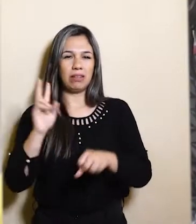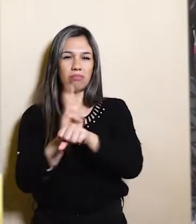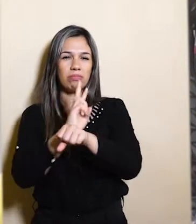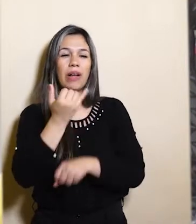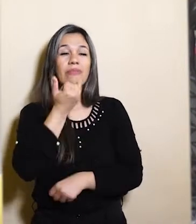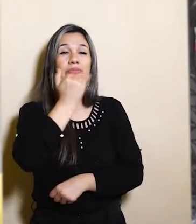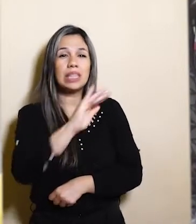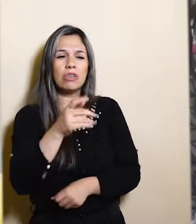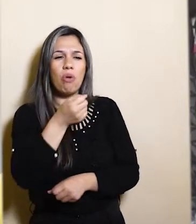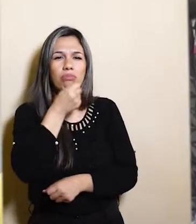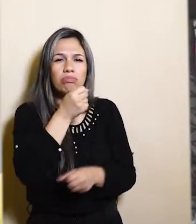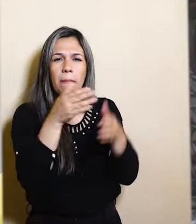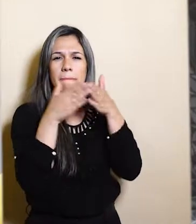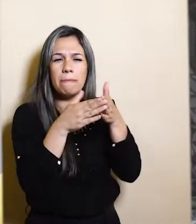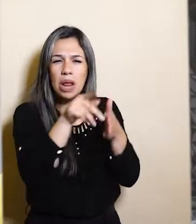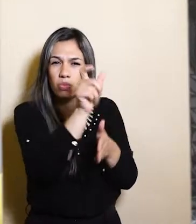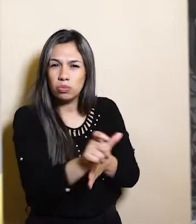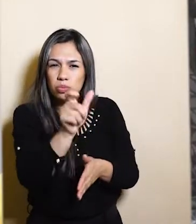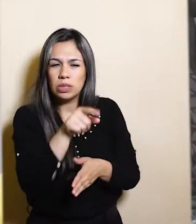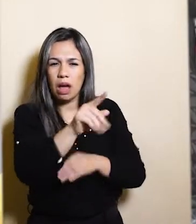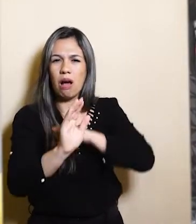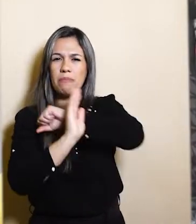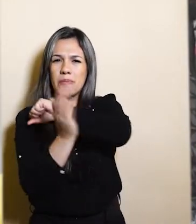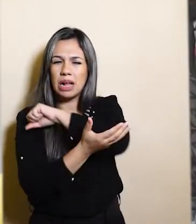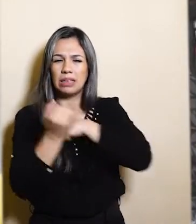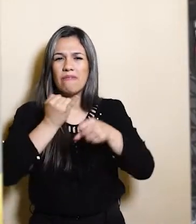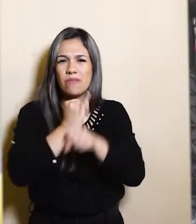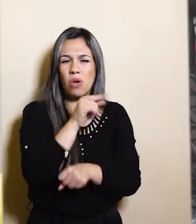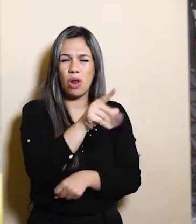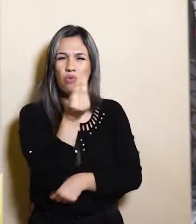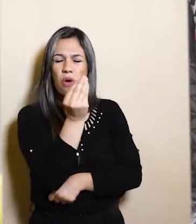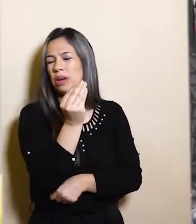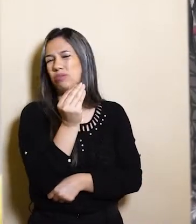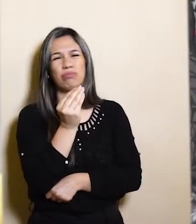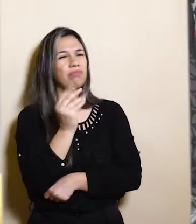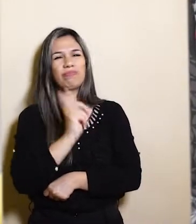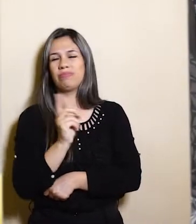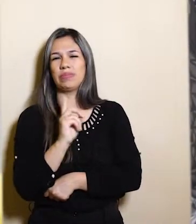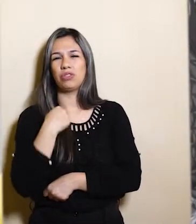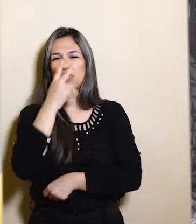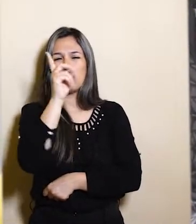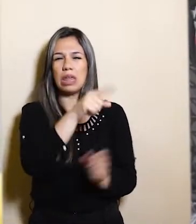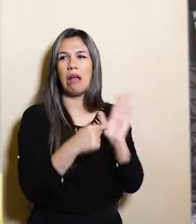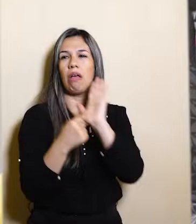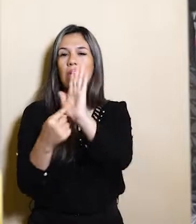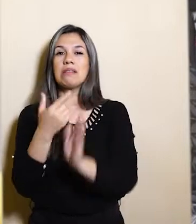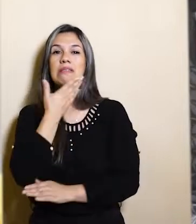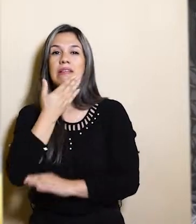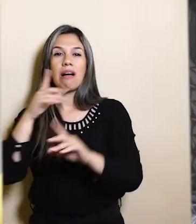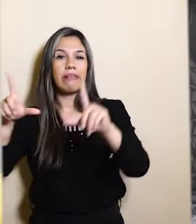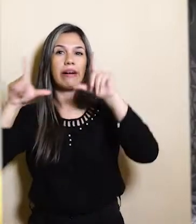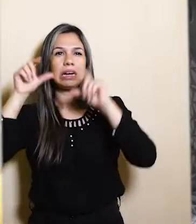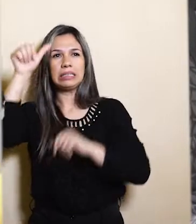víctimas de abuso sexual y que han resultado embarazadas, porque no queríamos someterlas a lo que encontramos en esta investigación, que es esta